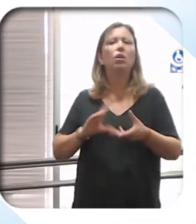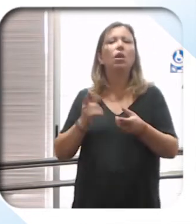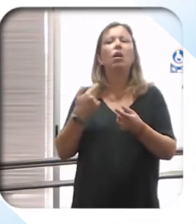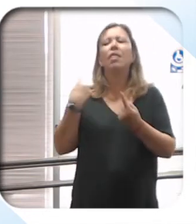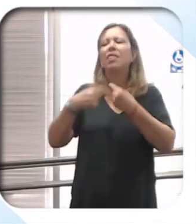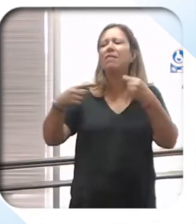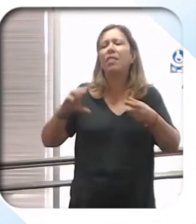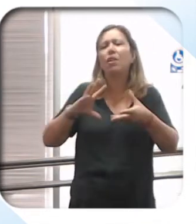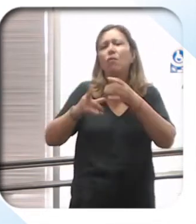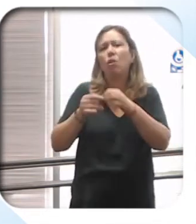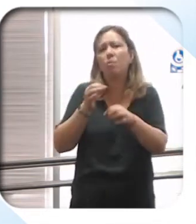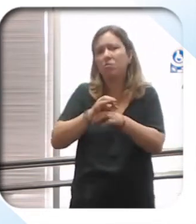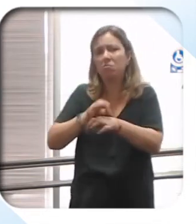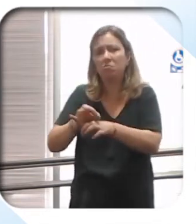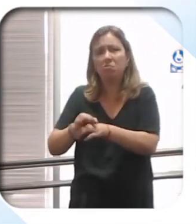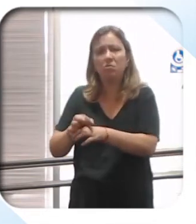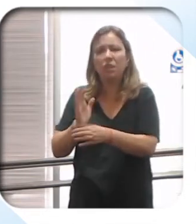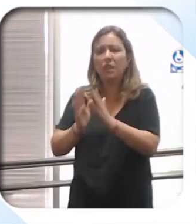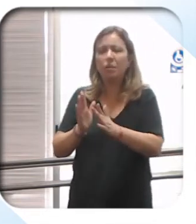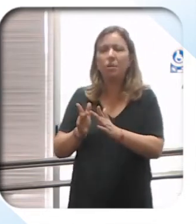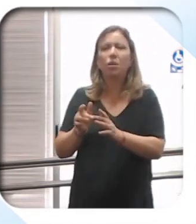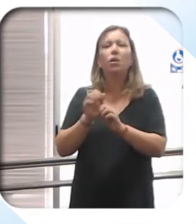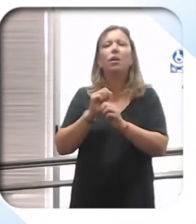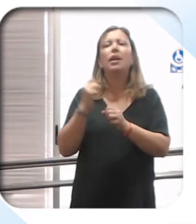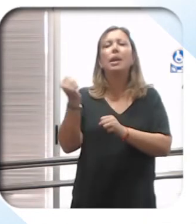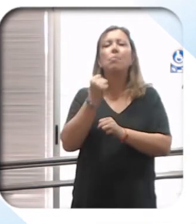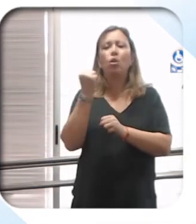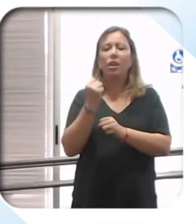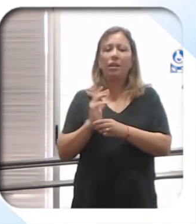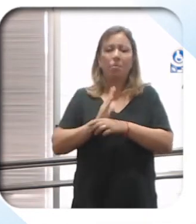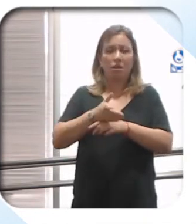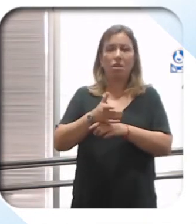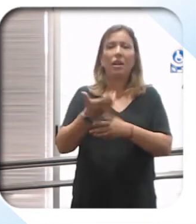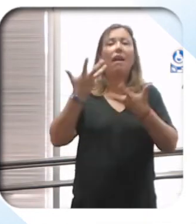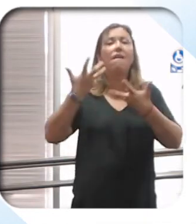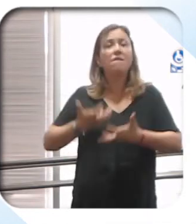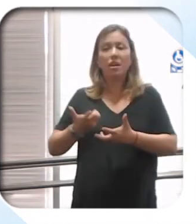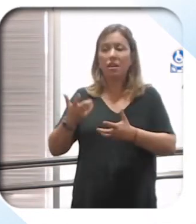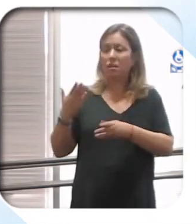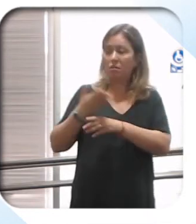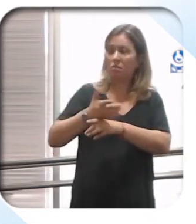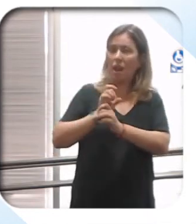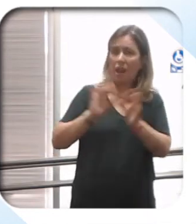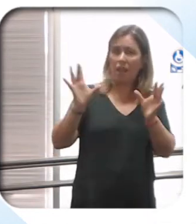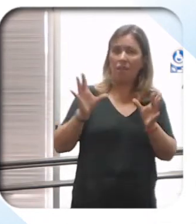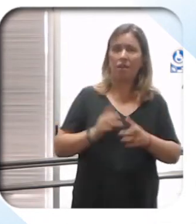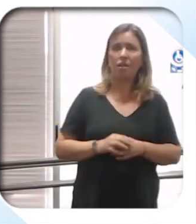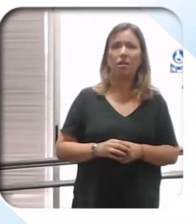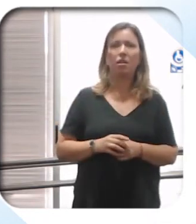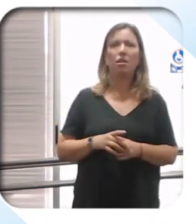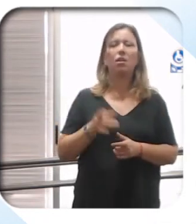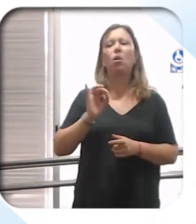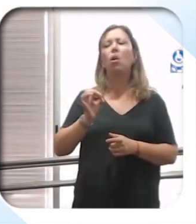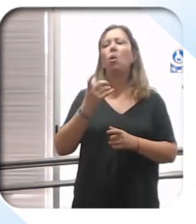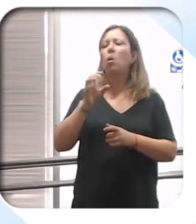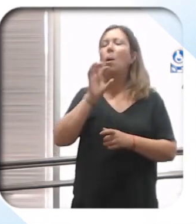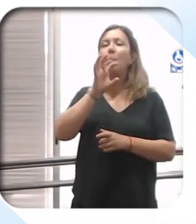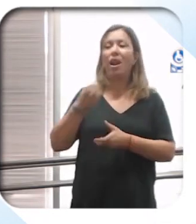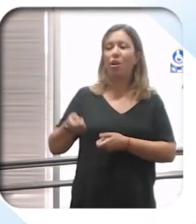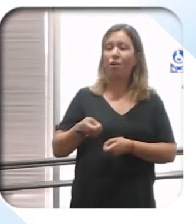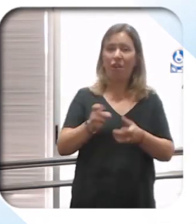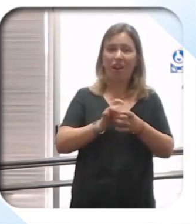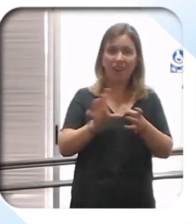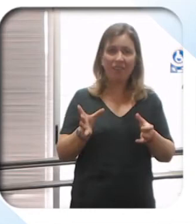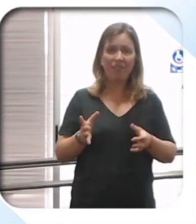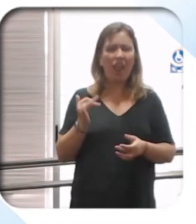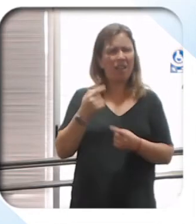terapias diversas donde importe la participación y el deseo de ese niño. Ahora hay intervención asistida con perros,